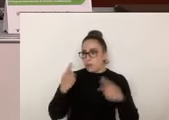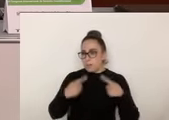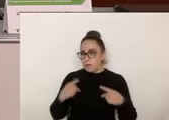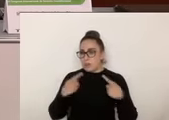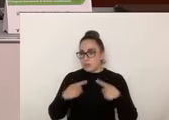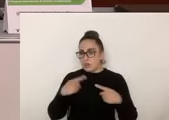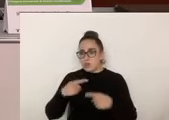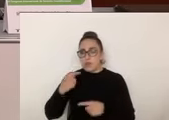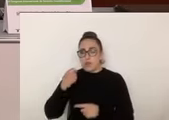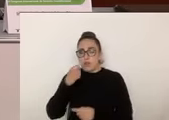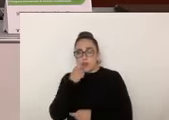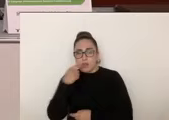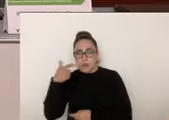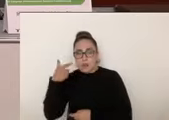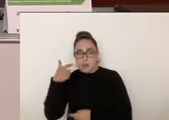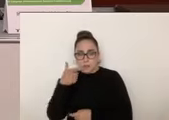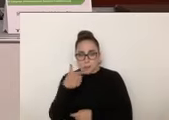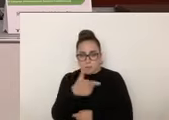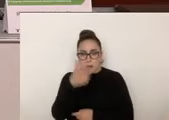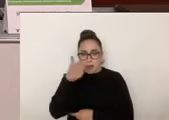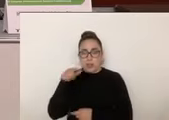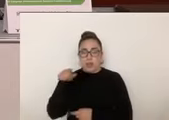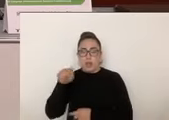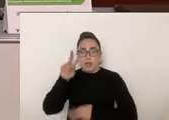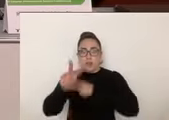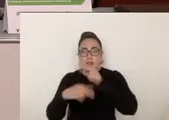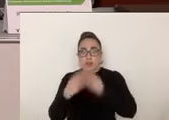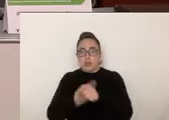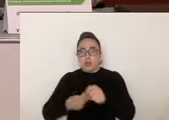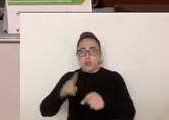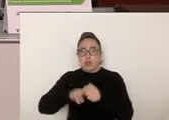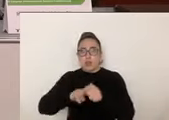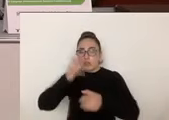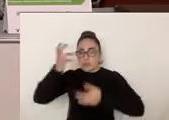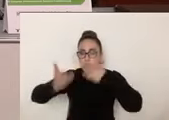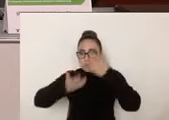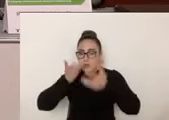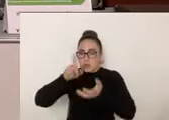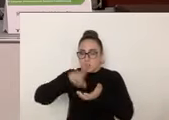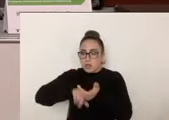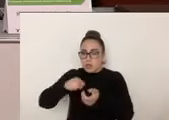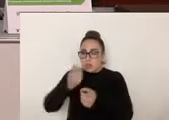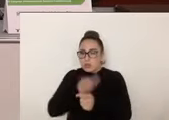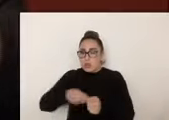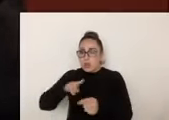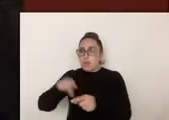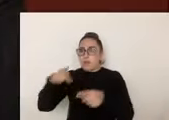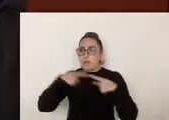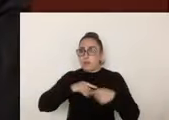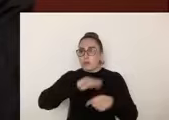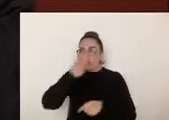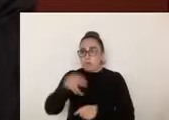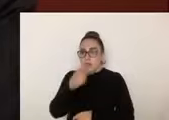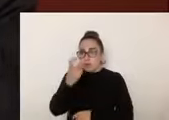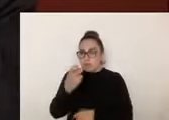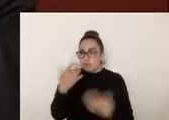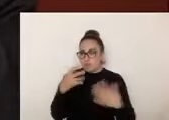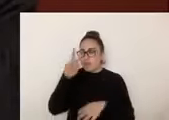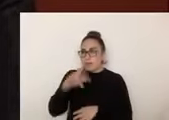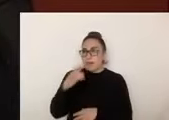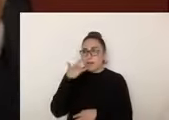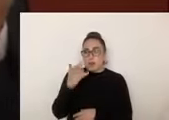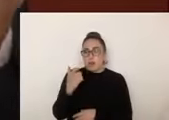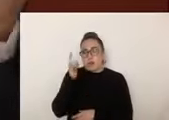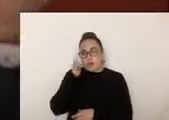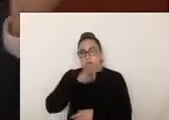y el tipo va al hospital y después se quema el hospital y muere. Bueno, pues sí, son casos muy interesantes para la reflexión,